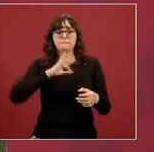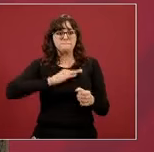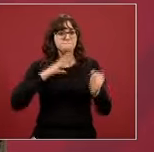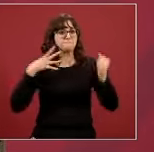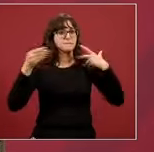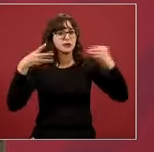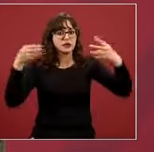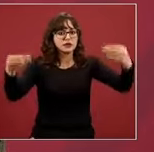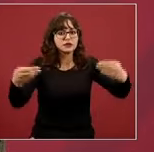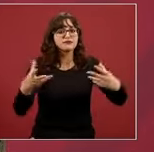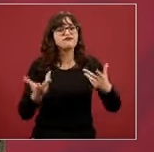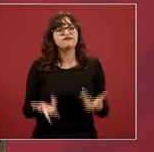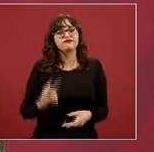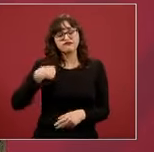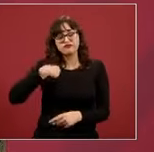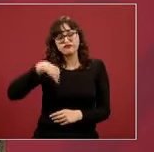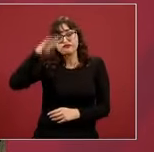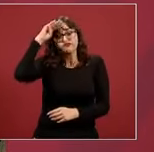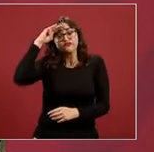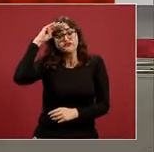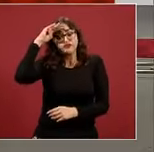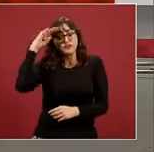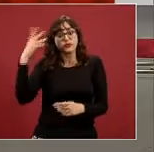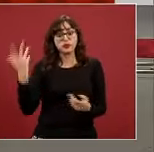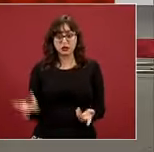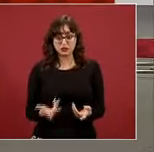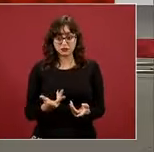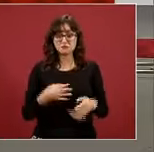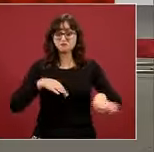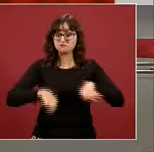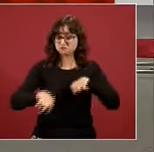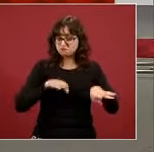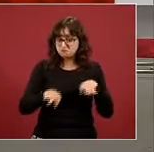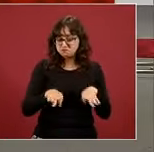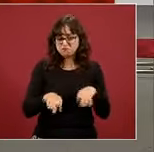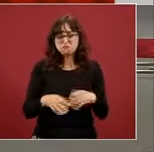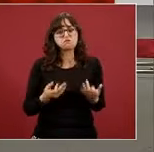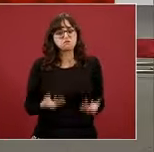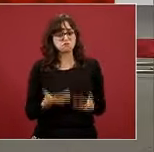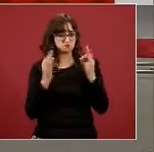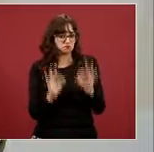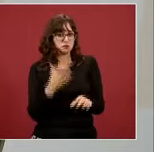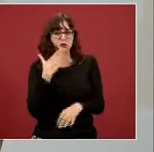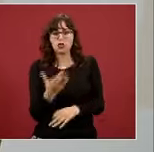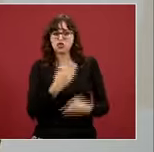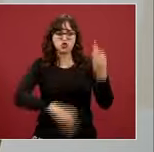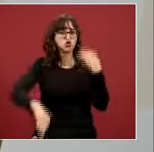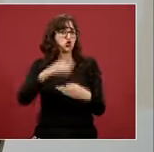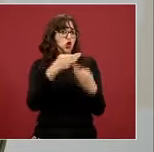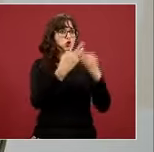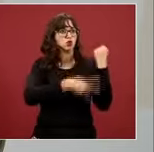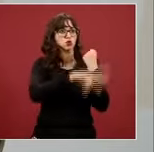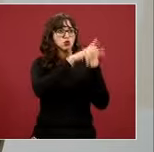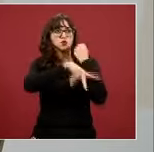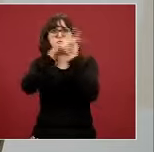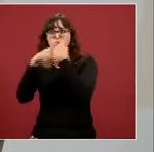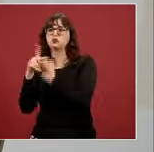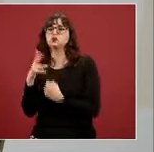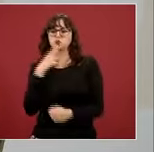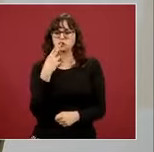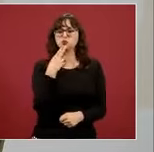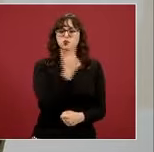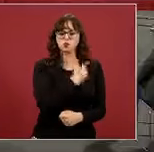pandemia. Entonces ha sido un trabajo que ha sido de utilidad para todos los miembros, así lo han expresado en